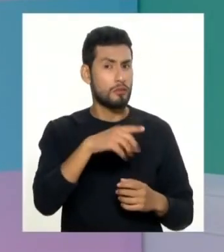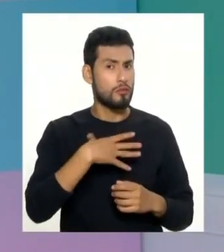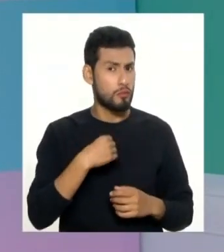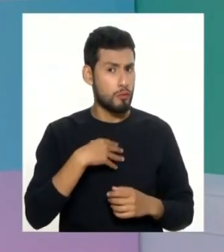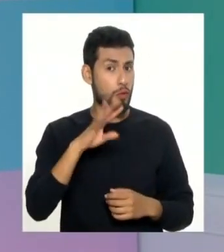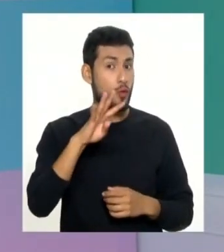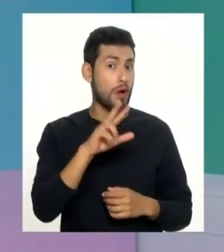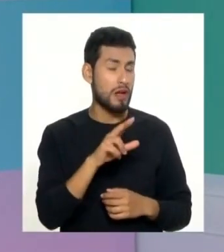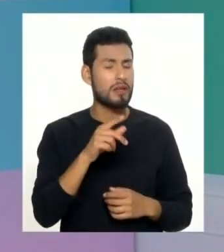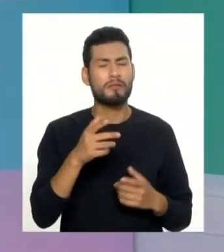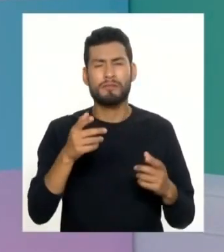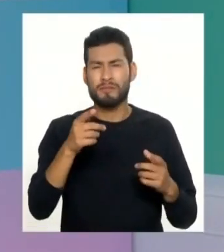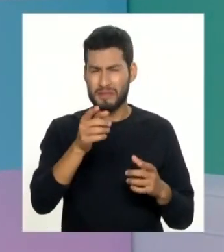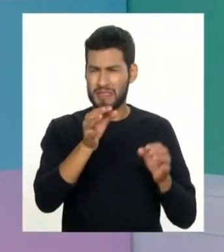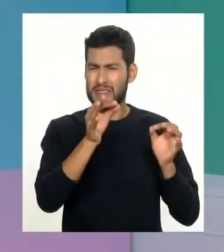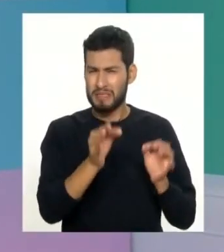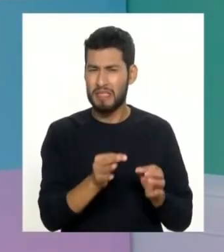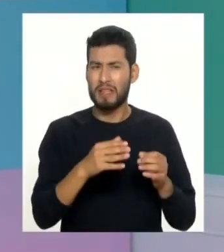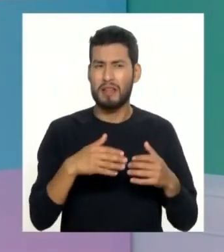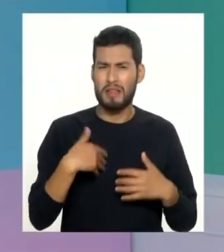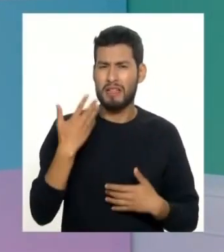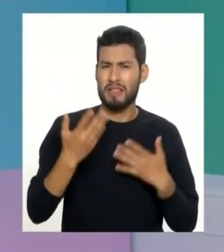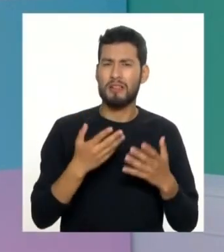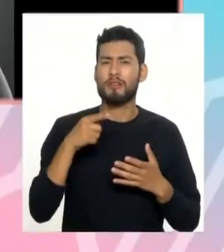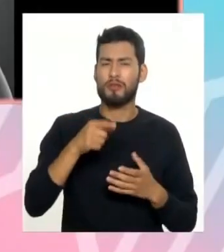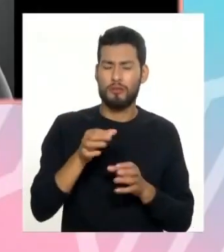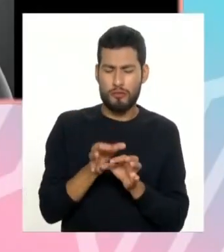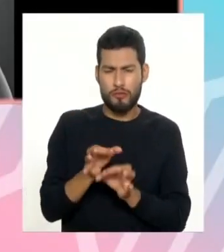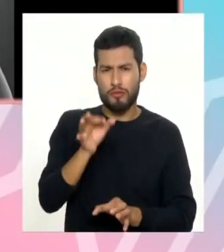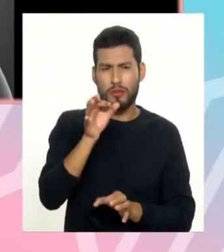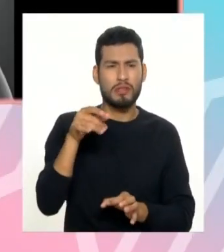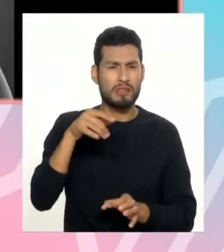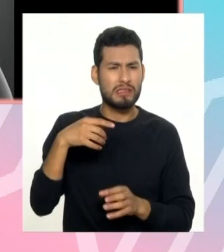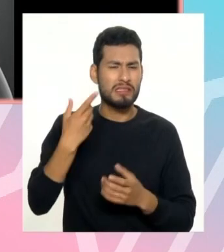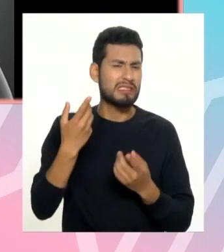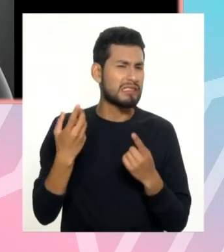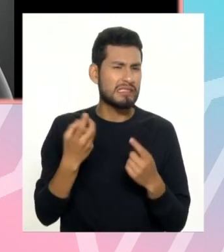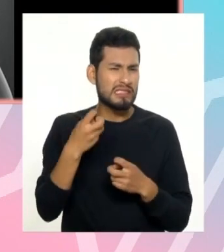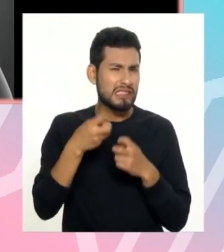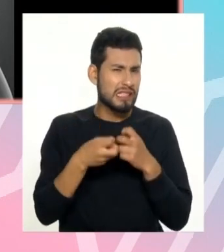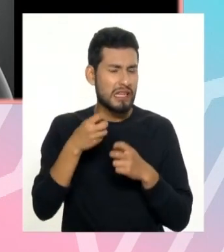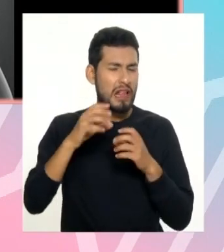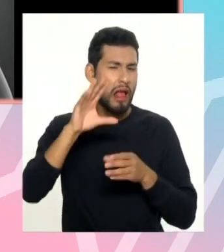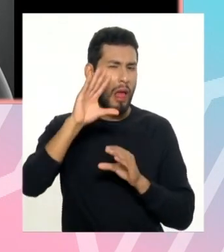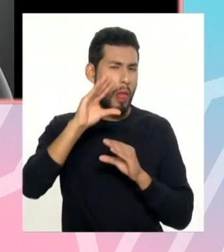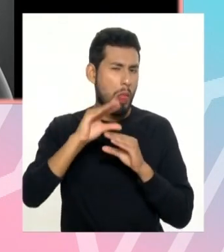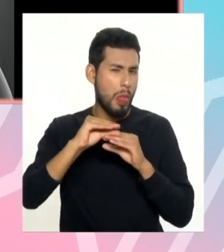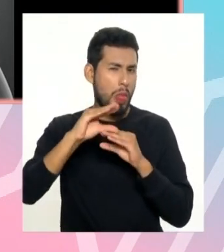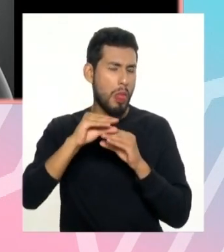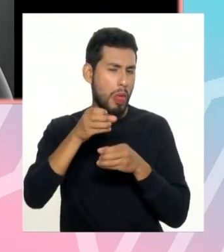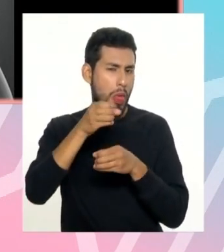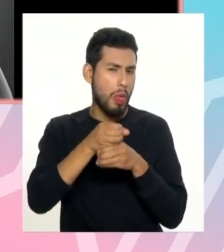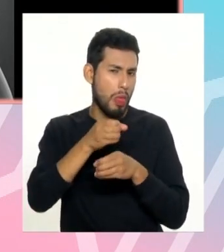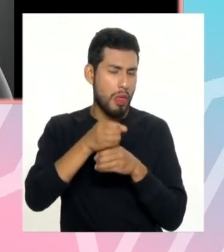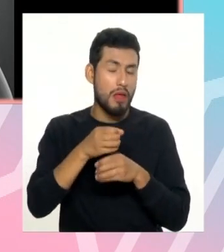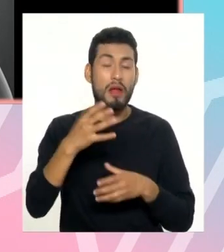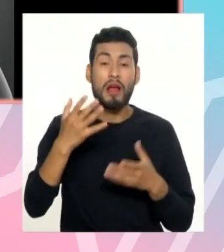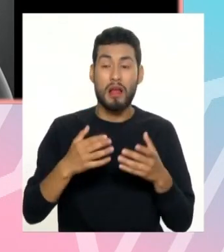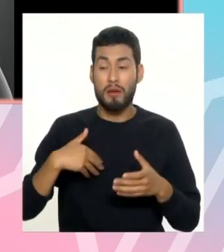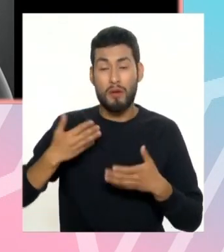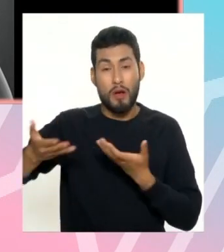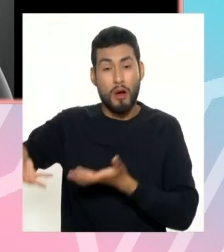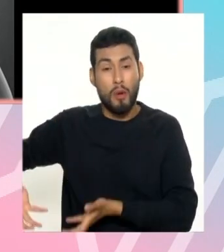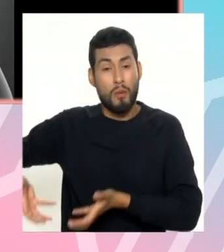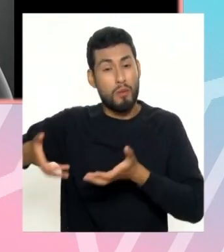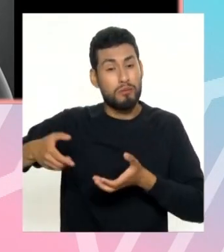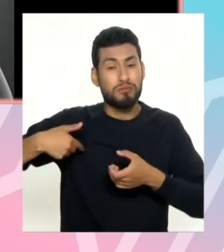años. Definitivamente tiene algún grado de desgaste en su disco intervertebral. Entonces, pudo haber sido que a la hora de realizar la mudanza, el